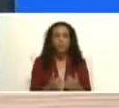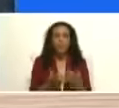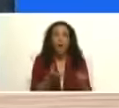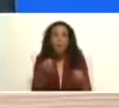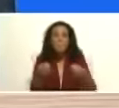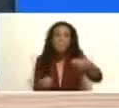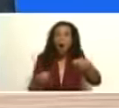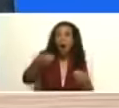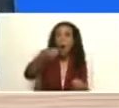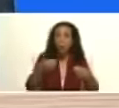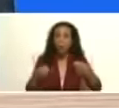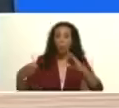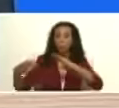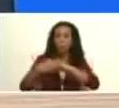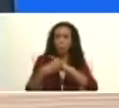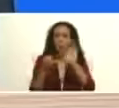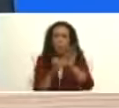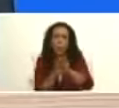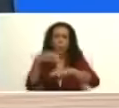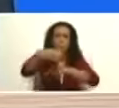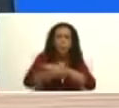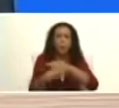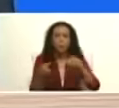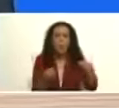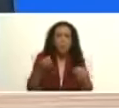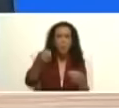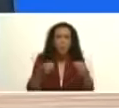Autoparte, 8.7%.